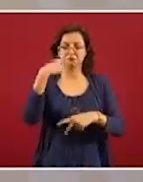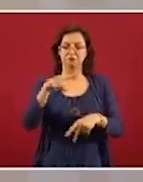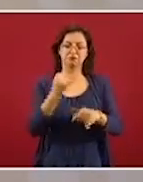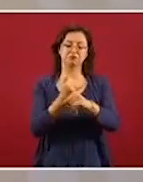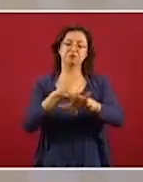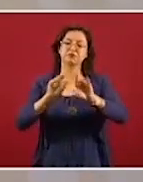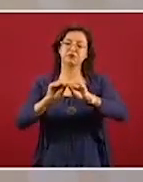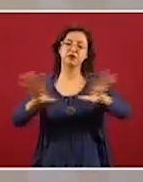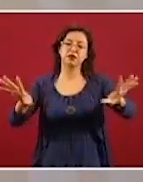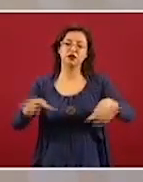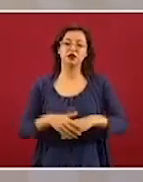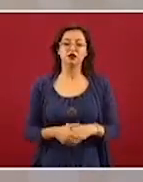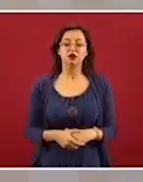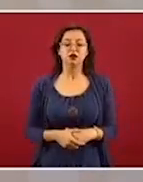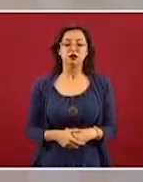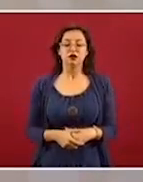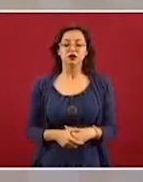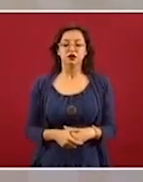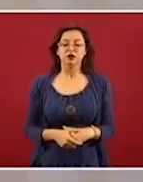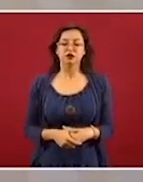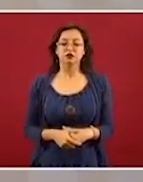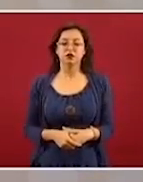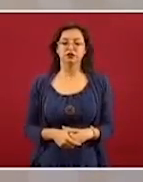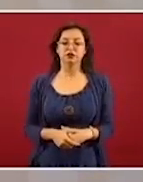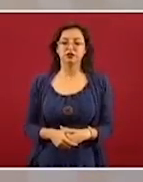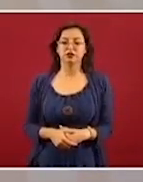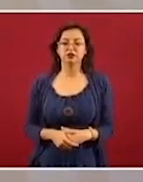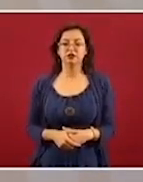informe. Pero ahí voy a dar a conocer todo el plan,